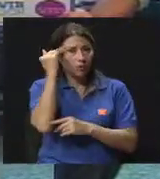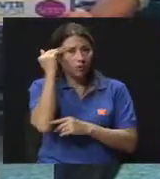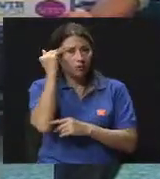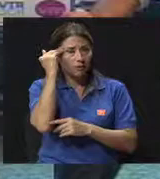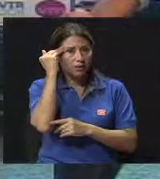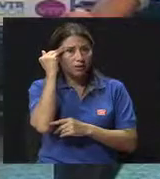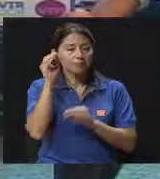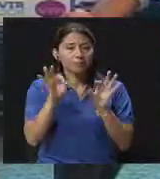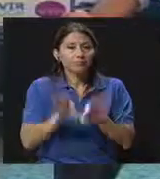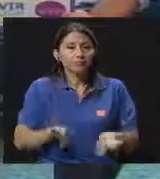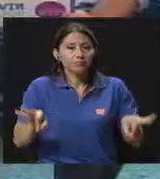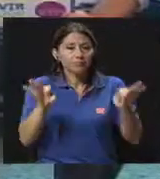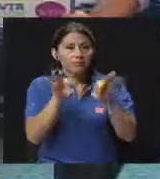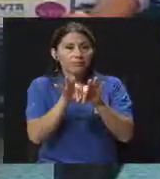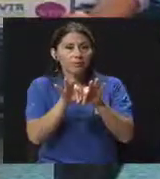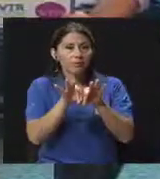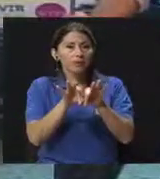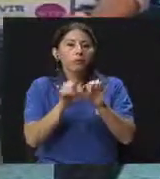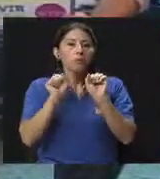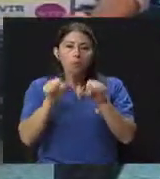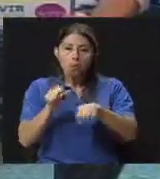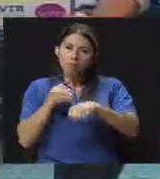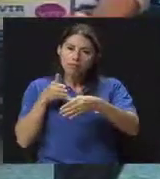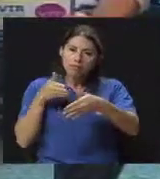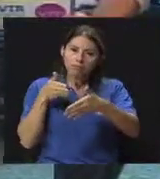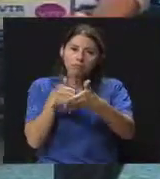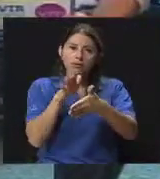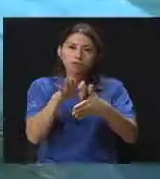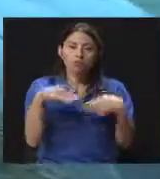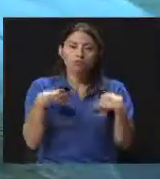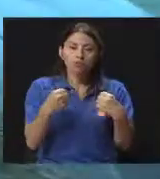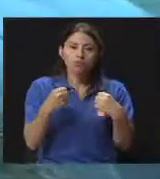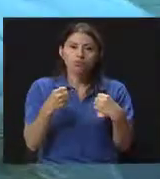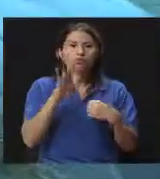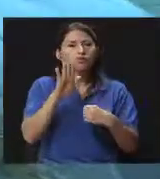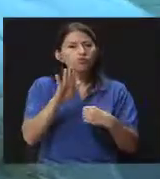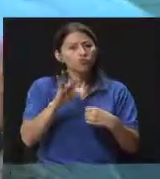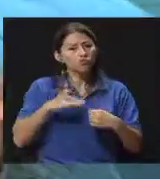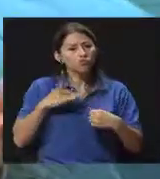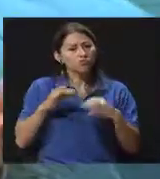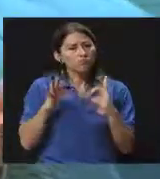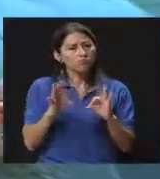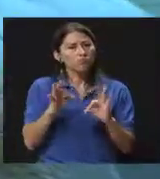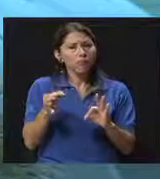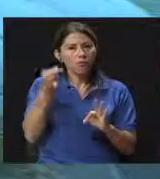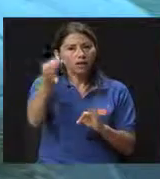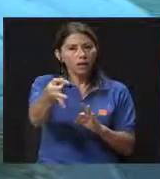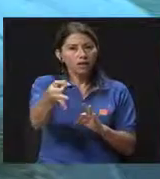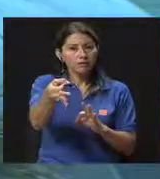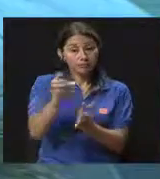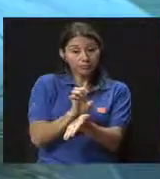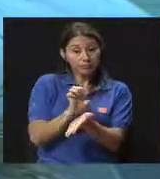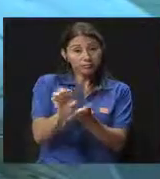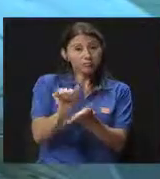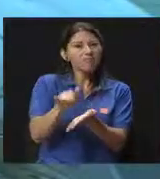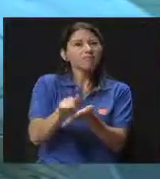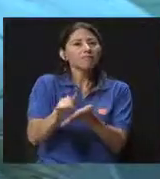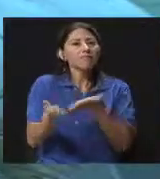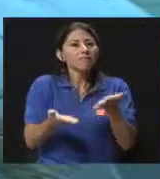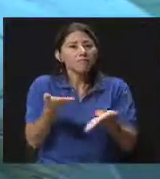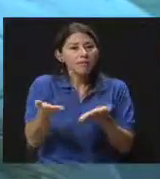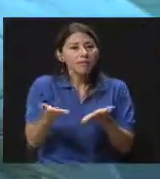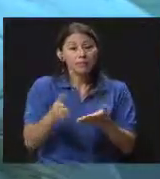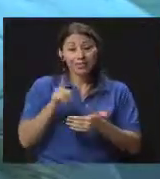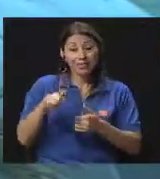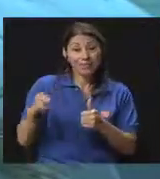importantes, de los cuales pueden afectar su salud y bienestar posterior. Por lo tanto, para evitar esto, pues debemos garantizar que durante